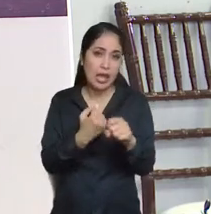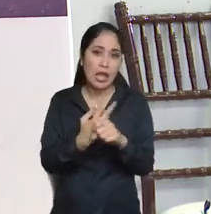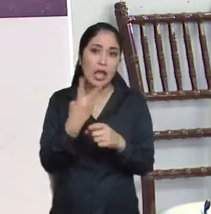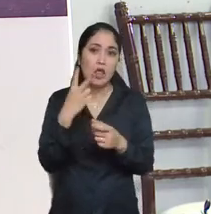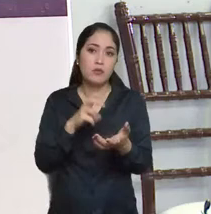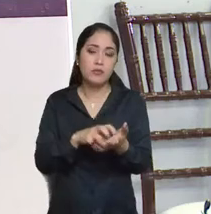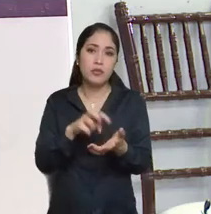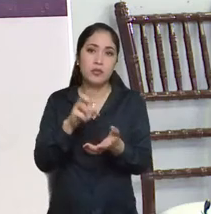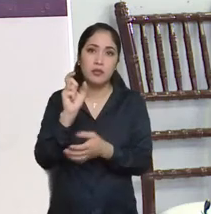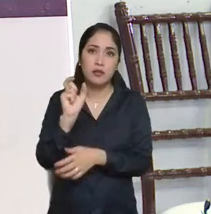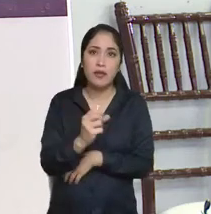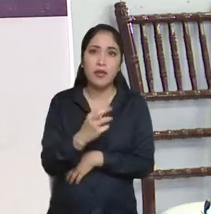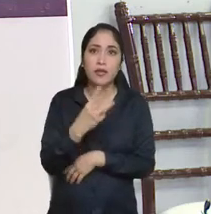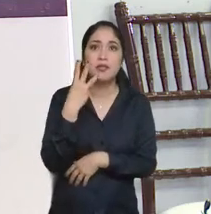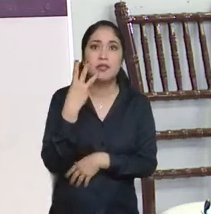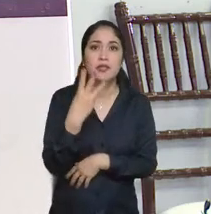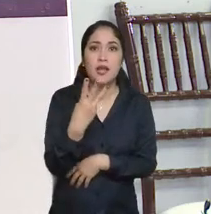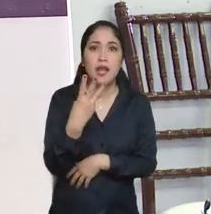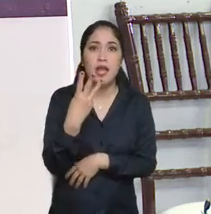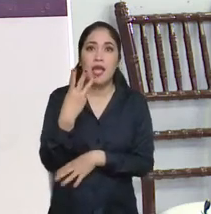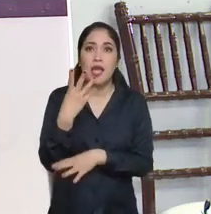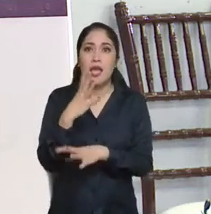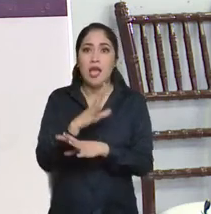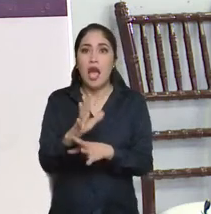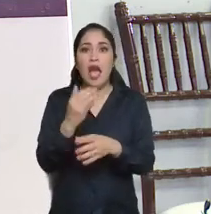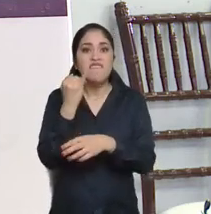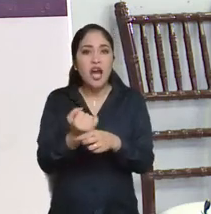se han abierto como carpetas y se han reportado